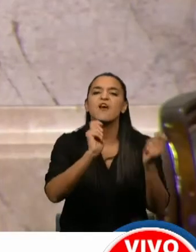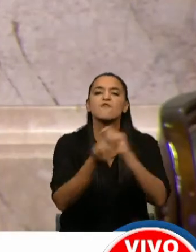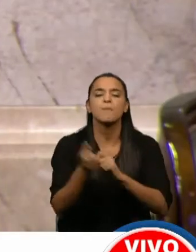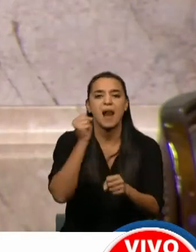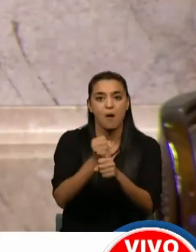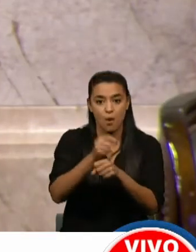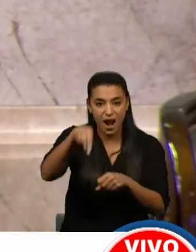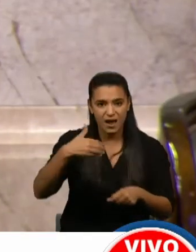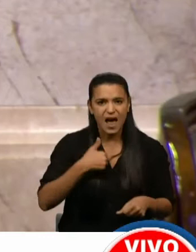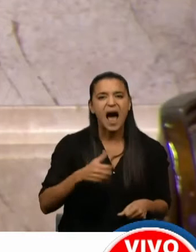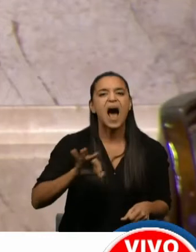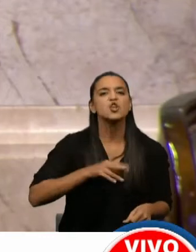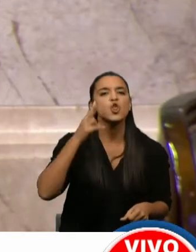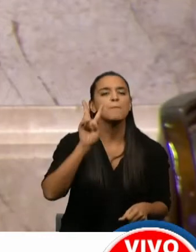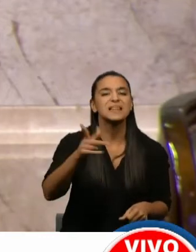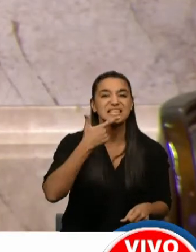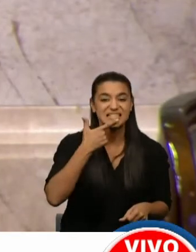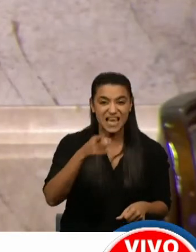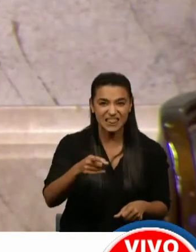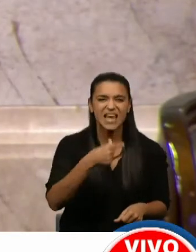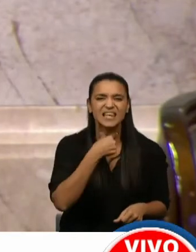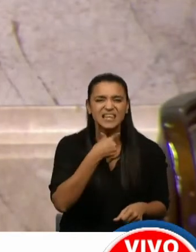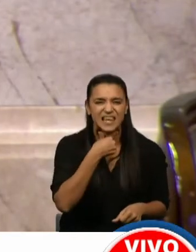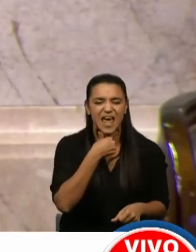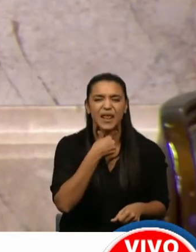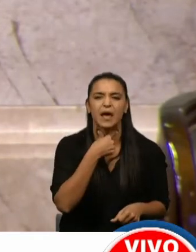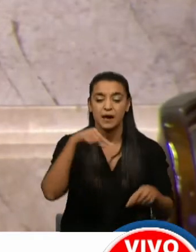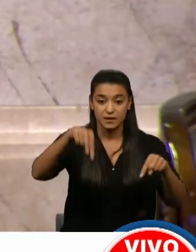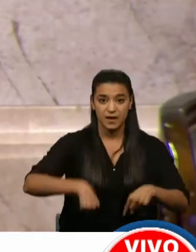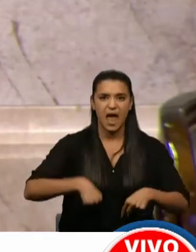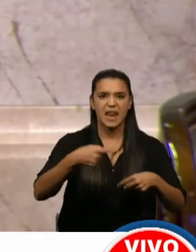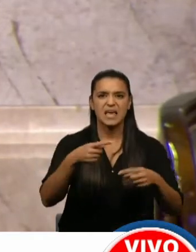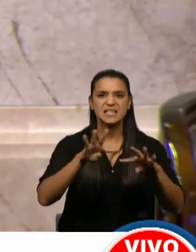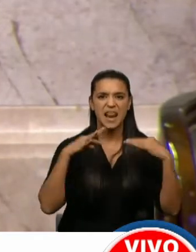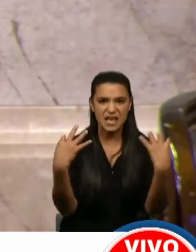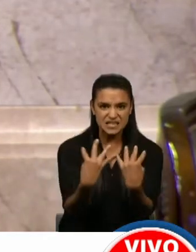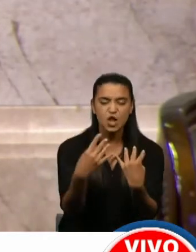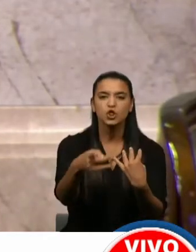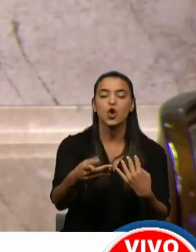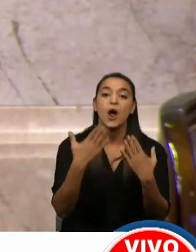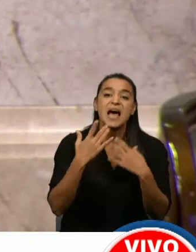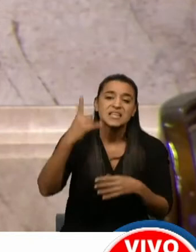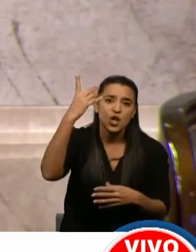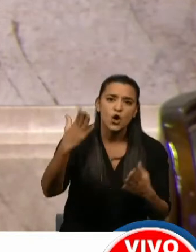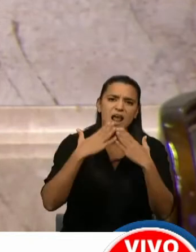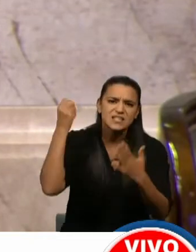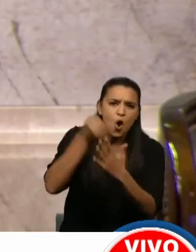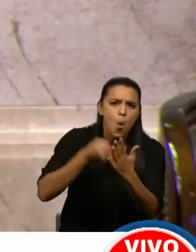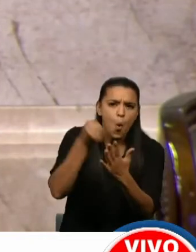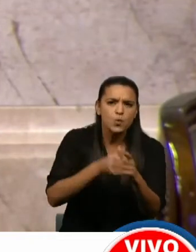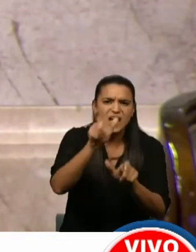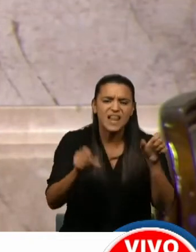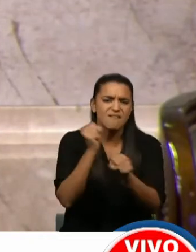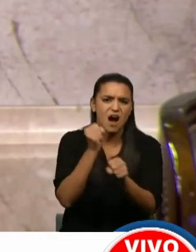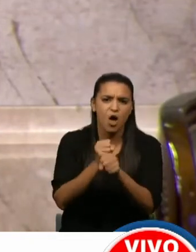en Argentina, año 2017, que se quiso meter en este recinto, y gracias a Dios y gracias a la lucha de los trabajadores no